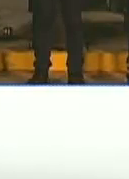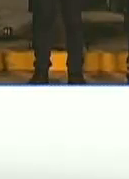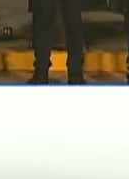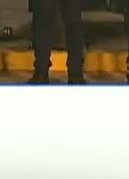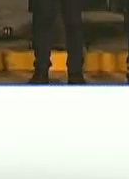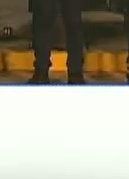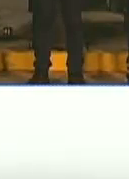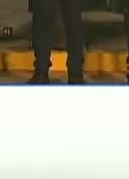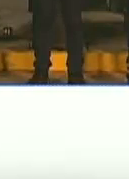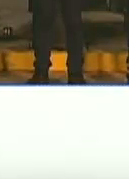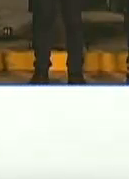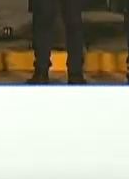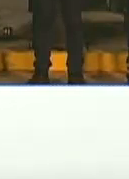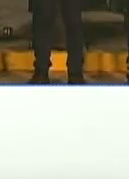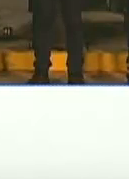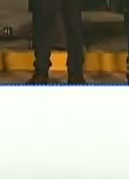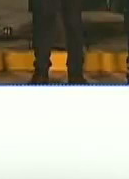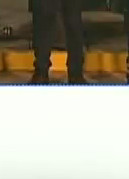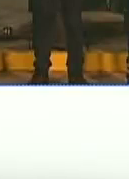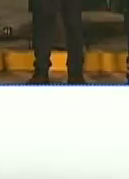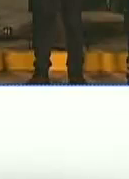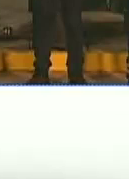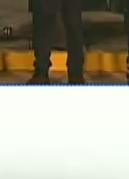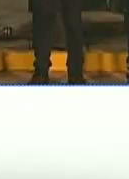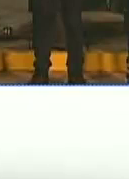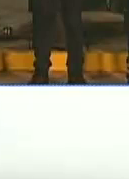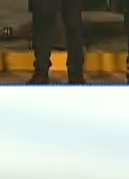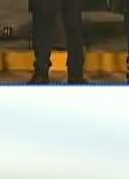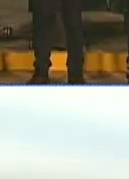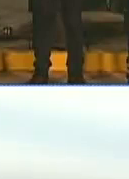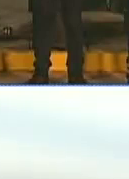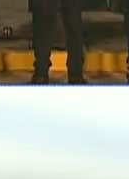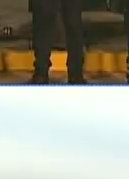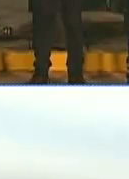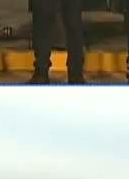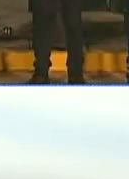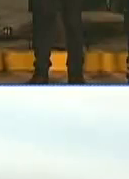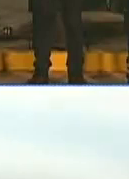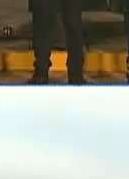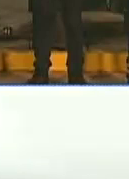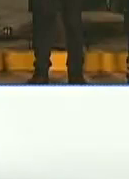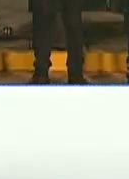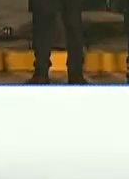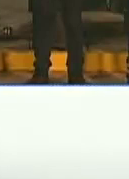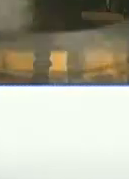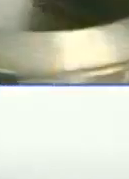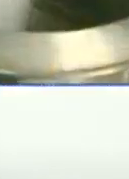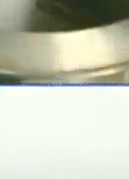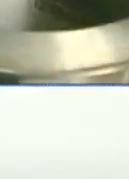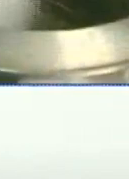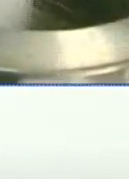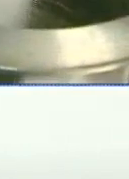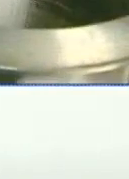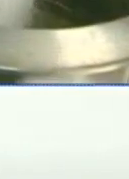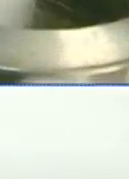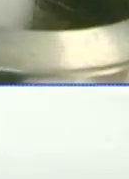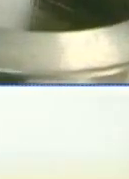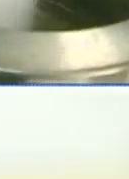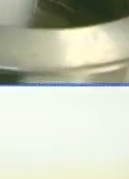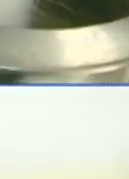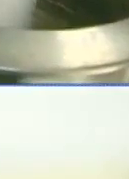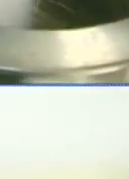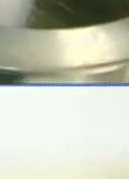clase obrera, con su capacidad profesional, su capacidad científica, construyendo el socialismo